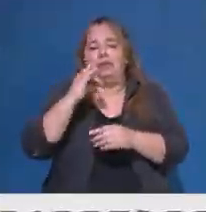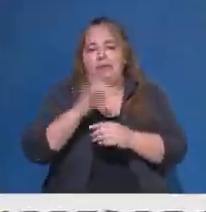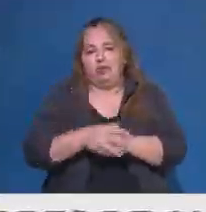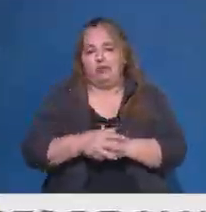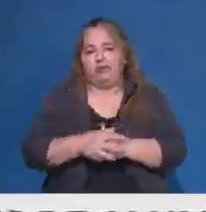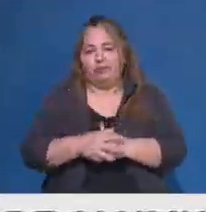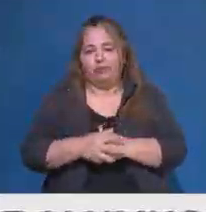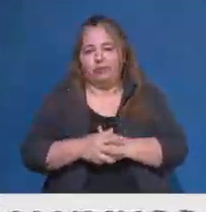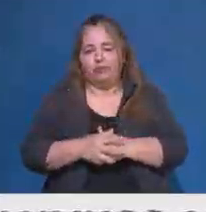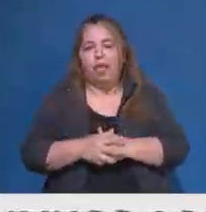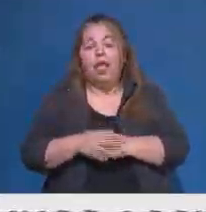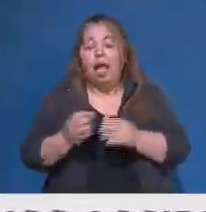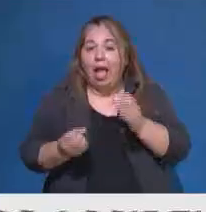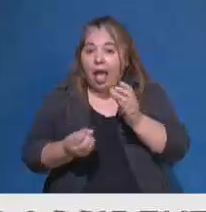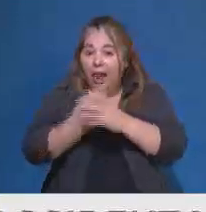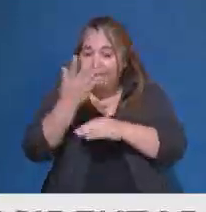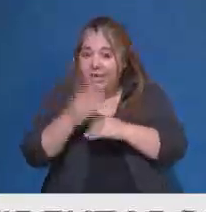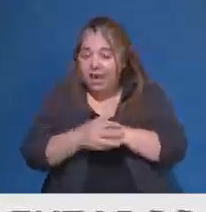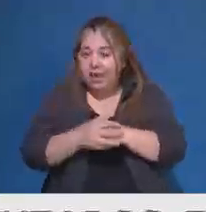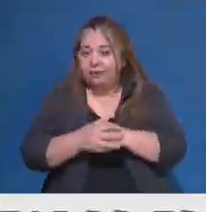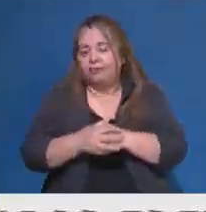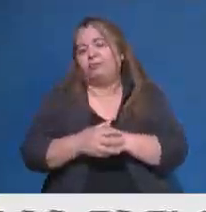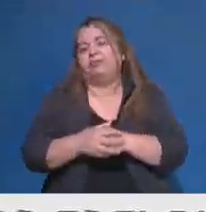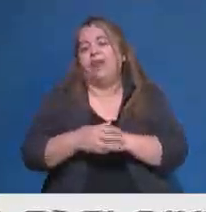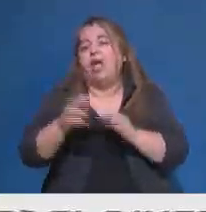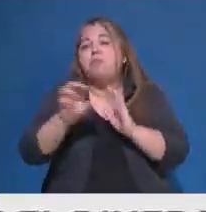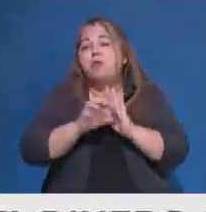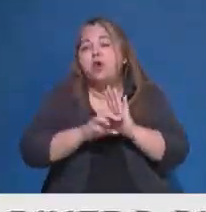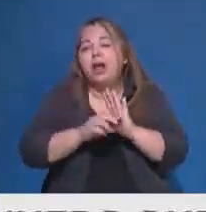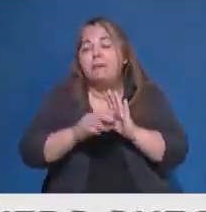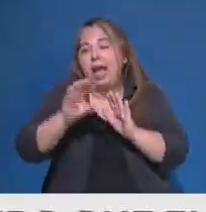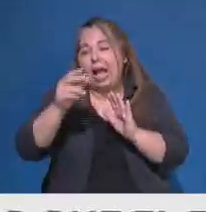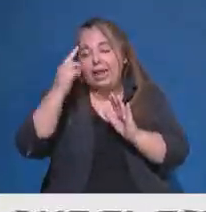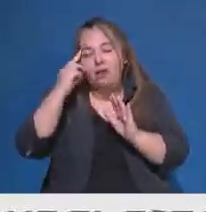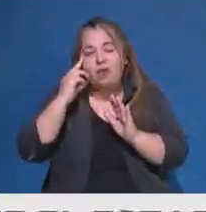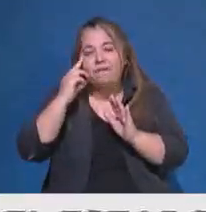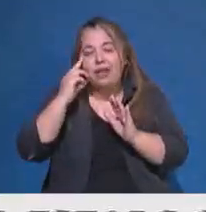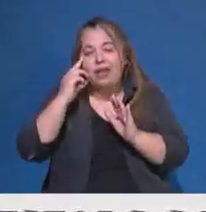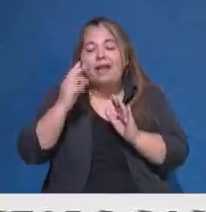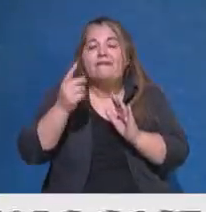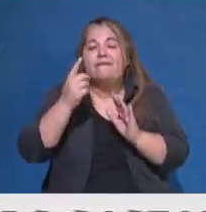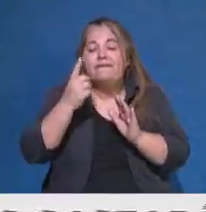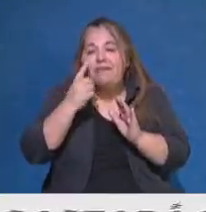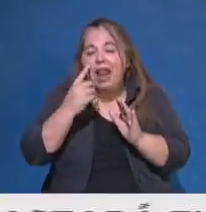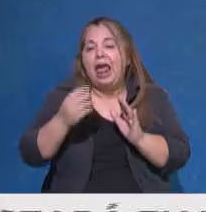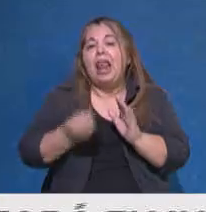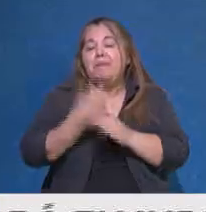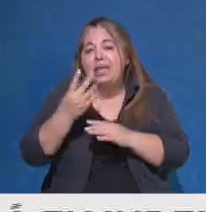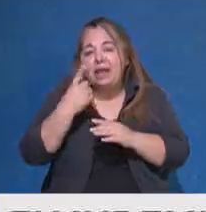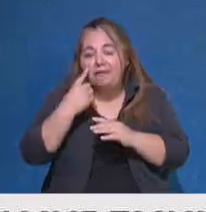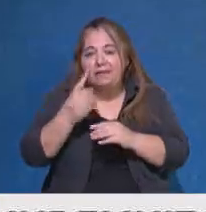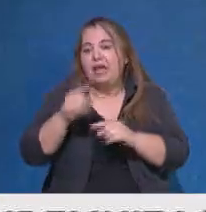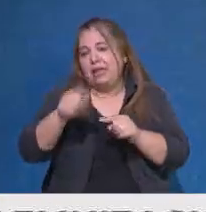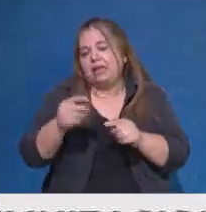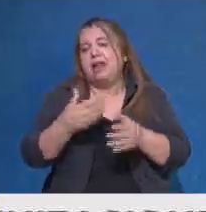mañana en BLM estuvo aquí con nosotros en el estudio el príncipe del gol, así lo han denominado. Vamos a escuchar lo que decía